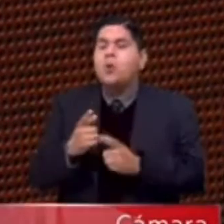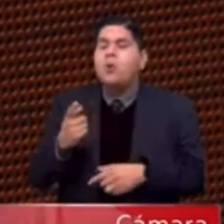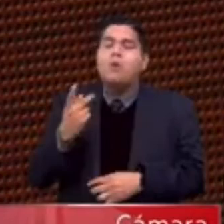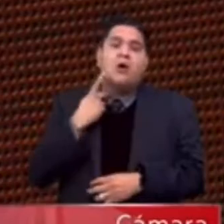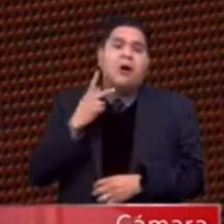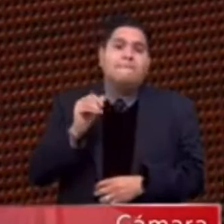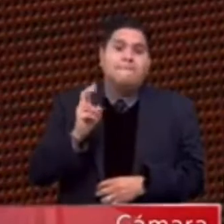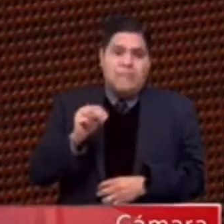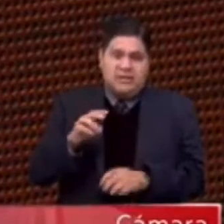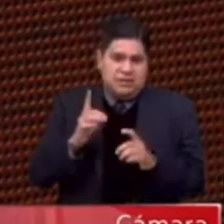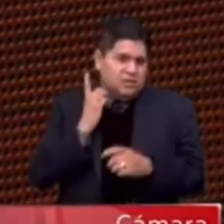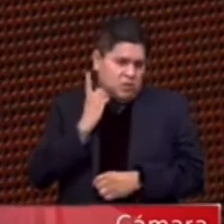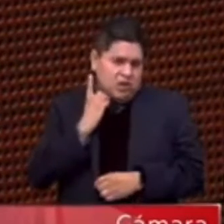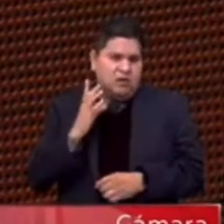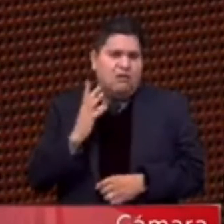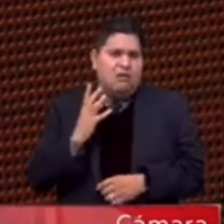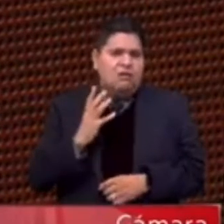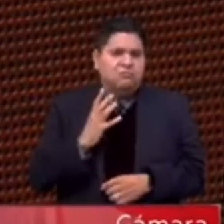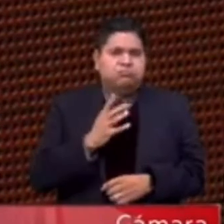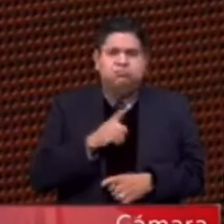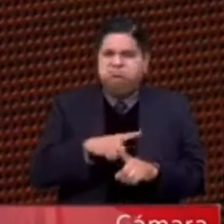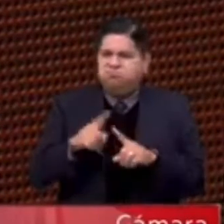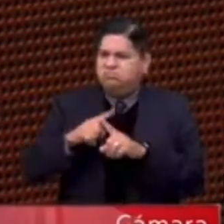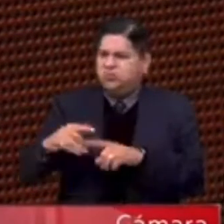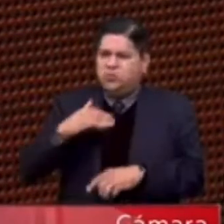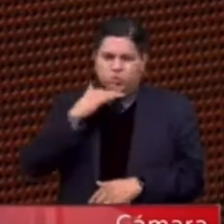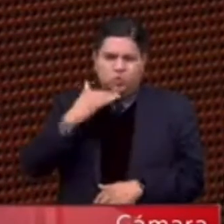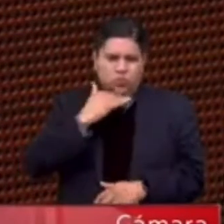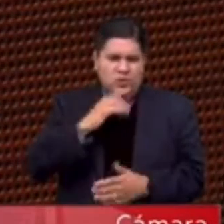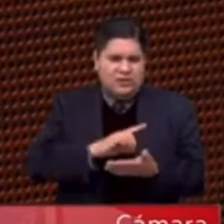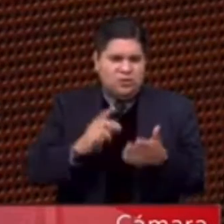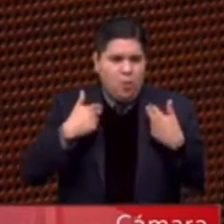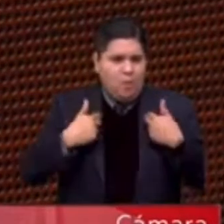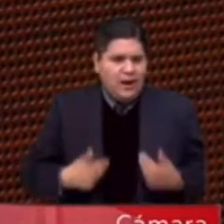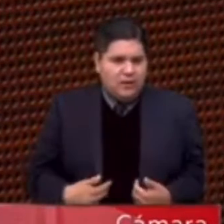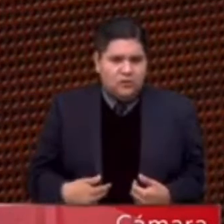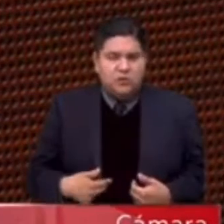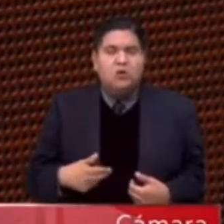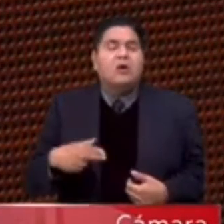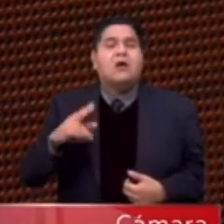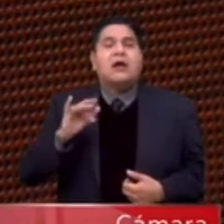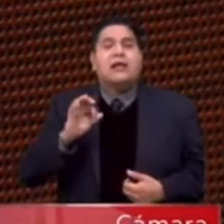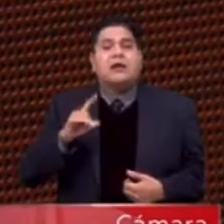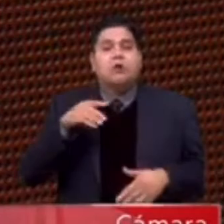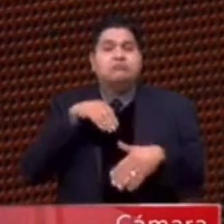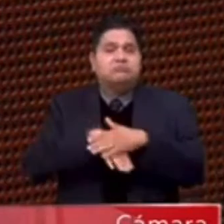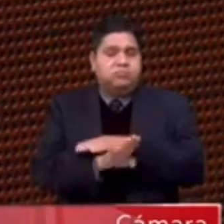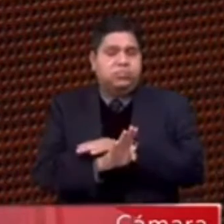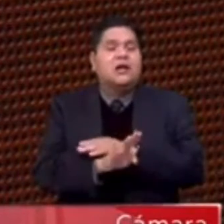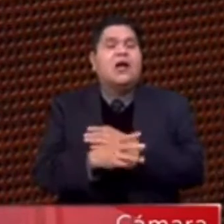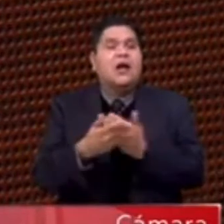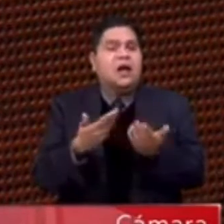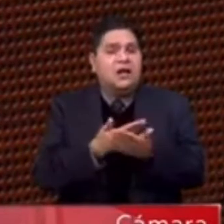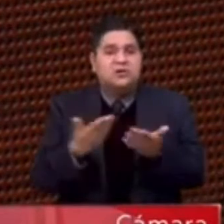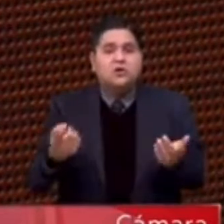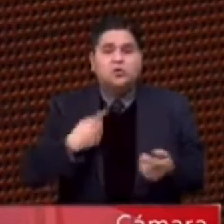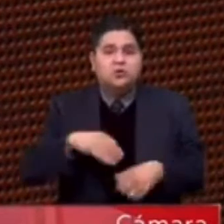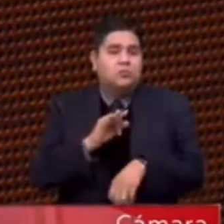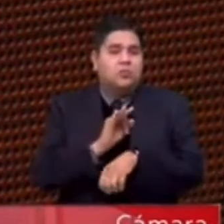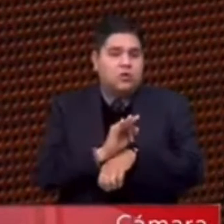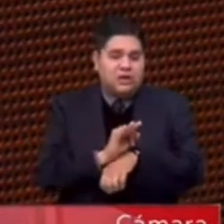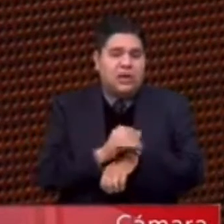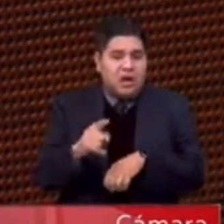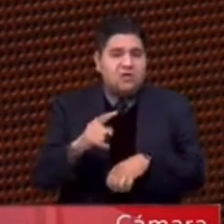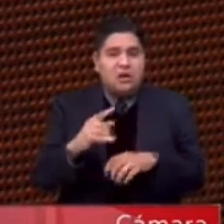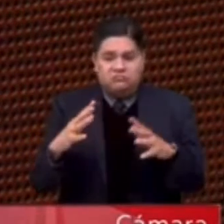Hemos defendido a de la peor crisis de derechos humanos en la que nos metió Calderón en su gobierno, cuando metió a este